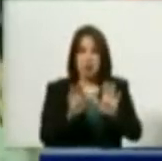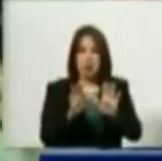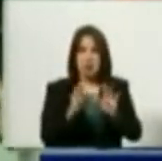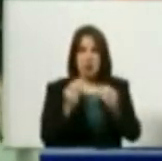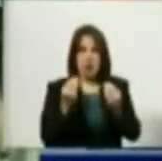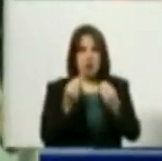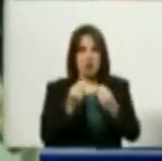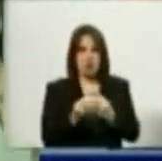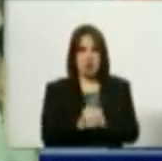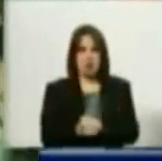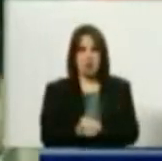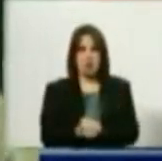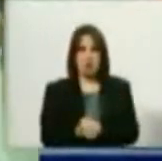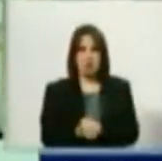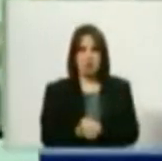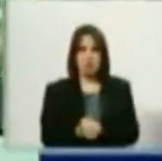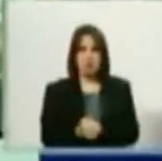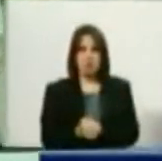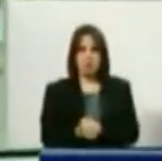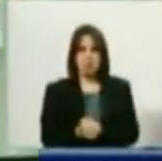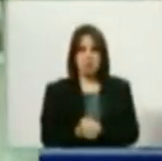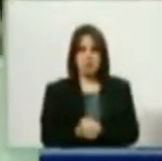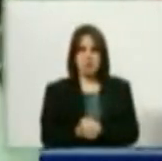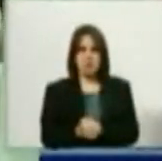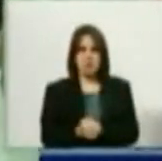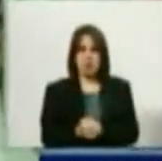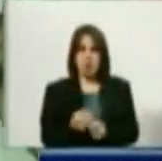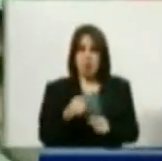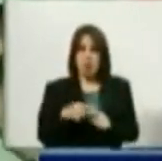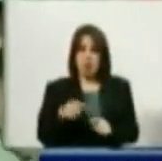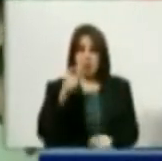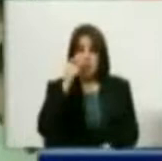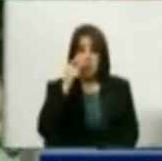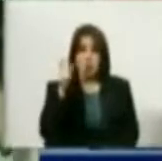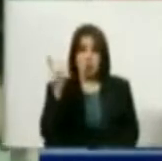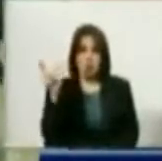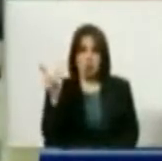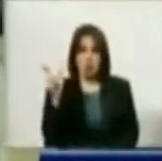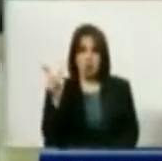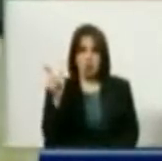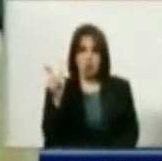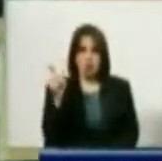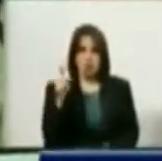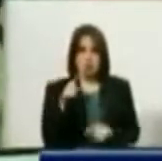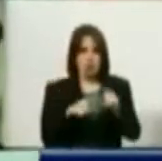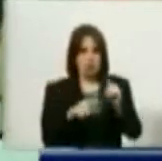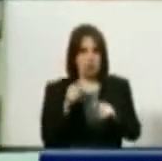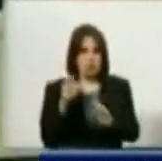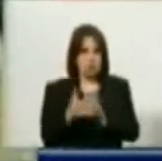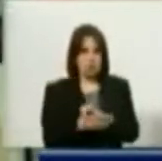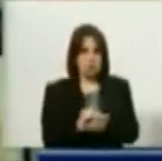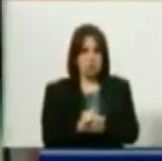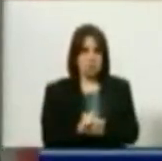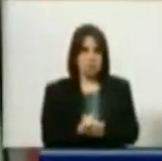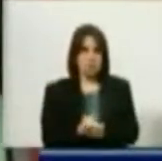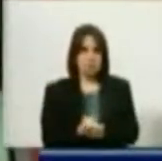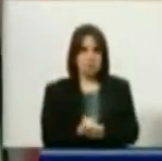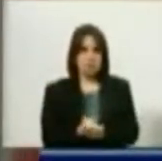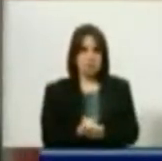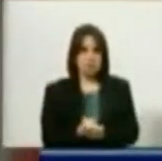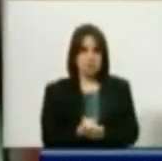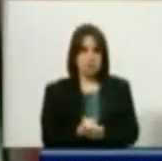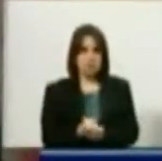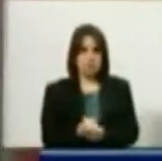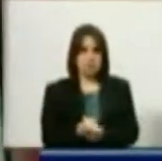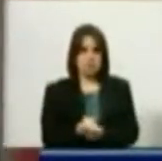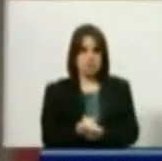en la camioneta y aquí está el compañero lago Nel te acuerdas de la con él el comandante por aquí en